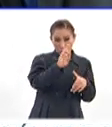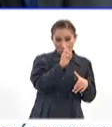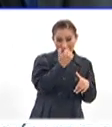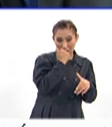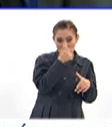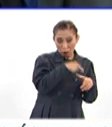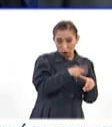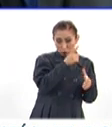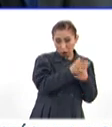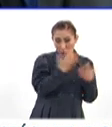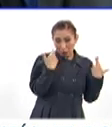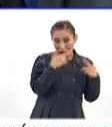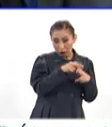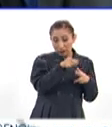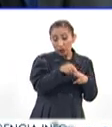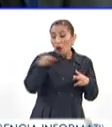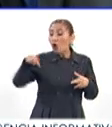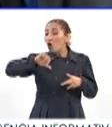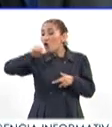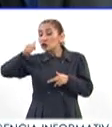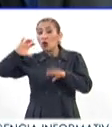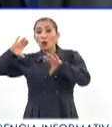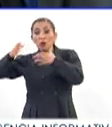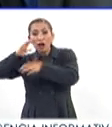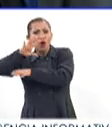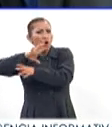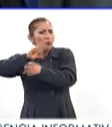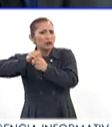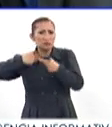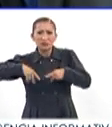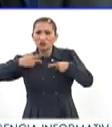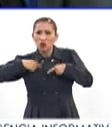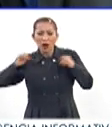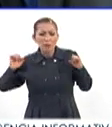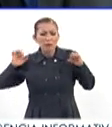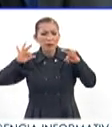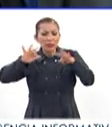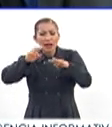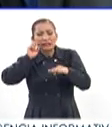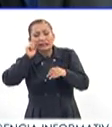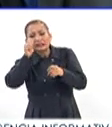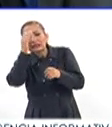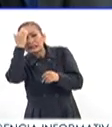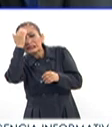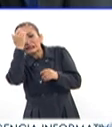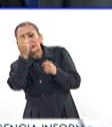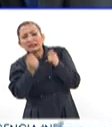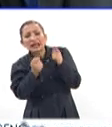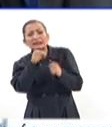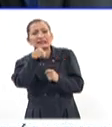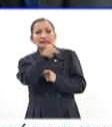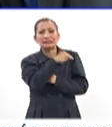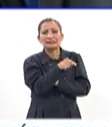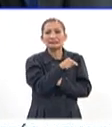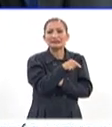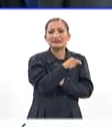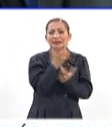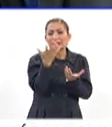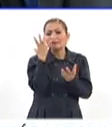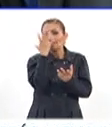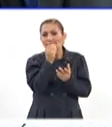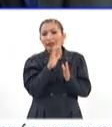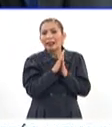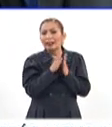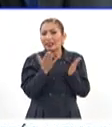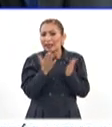comunidad universitaria, sino los miembros de la comunidad en general puedan acercarse más al